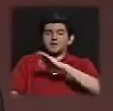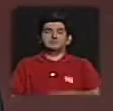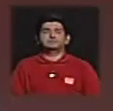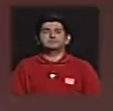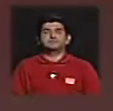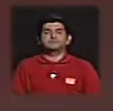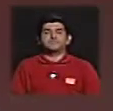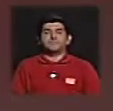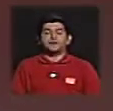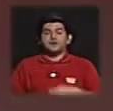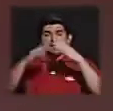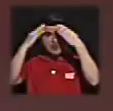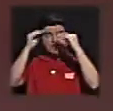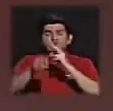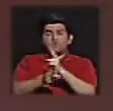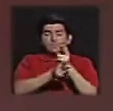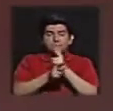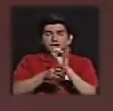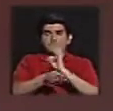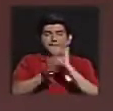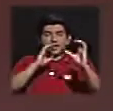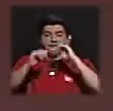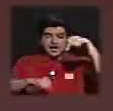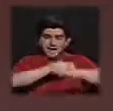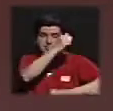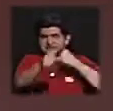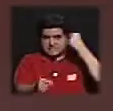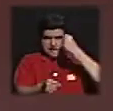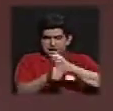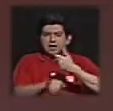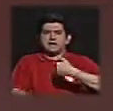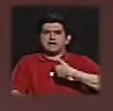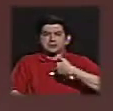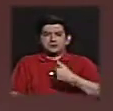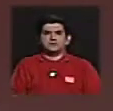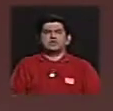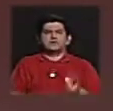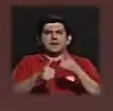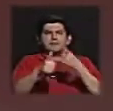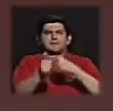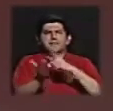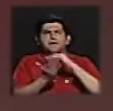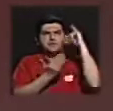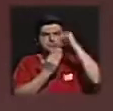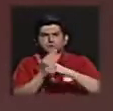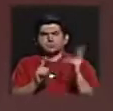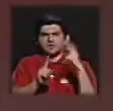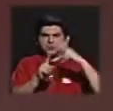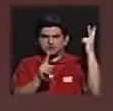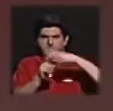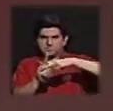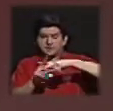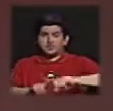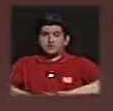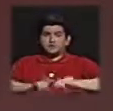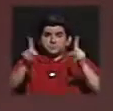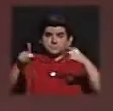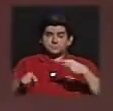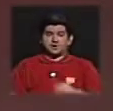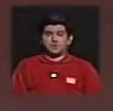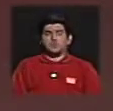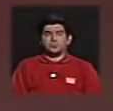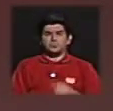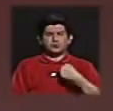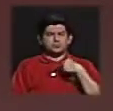Bueno, según lo que nos informa la SUTEL, para este año deberíamos tener los primeros proyectos ejecutados. Pero como yo vengo